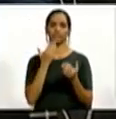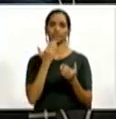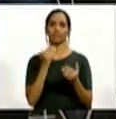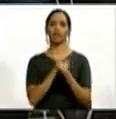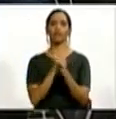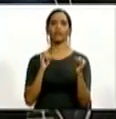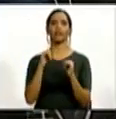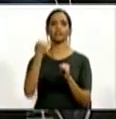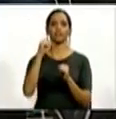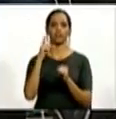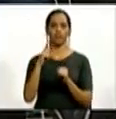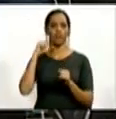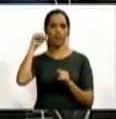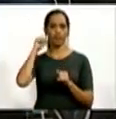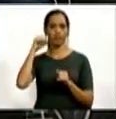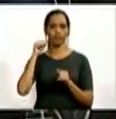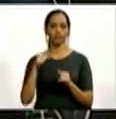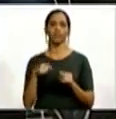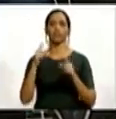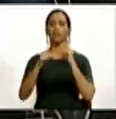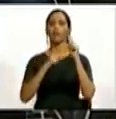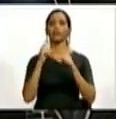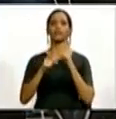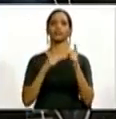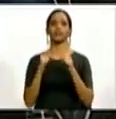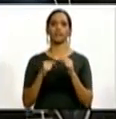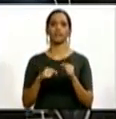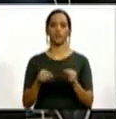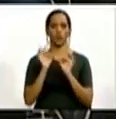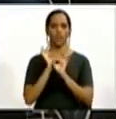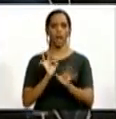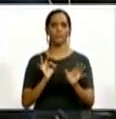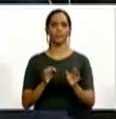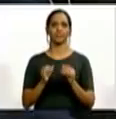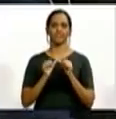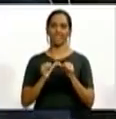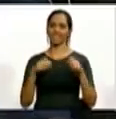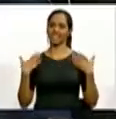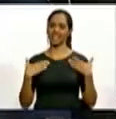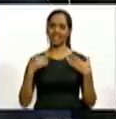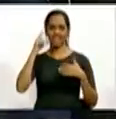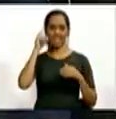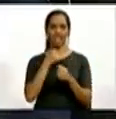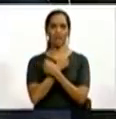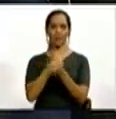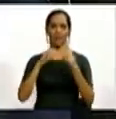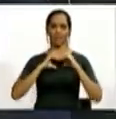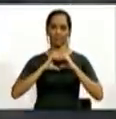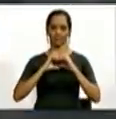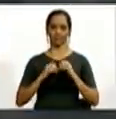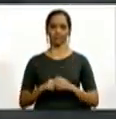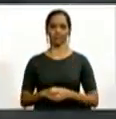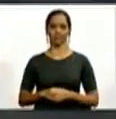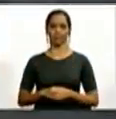de Zurda Conducta. Venimos con el video, leemos los twitters y lo veamos a ustedes seguir celebrando el Día del Amor y la Amistad. Vamos al video y ya